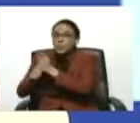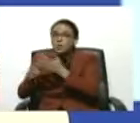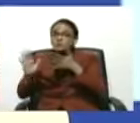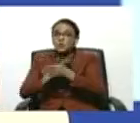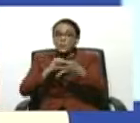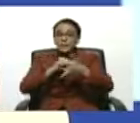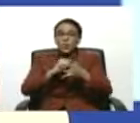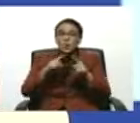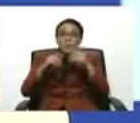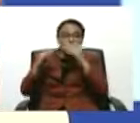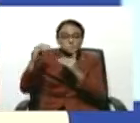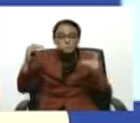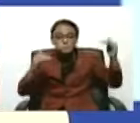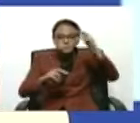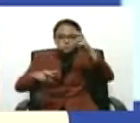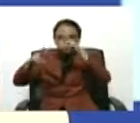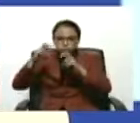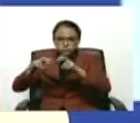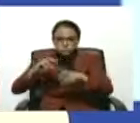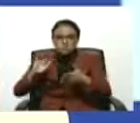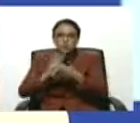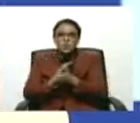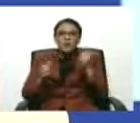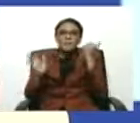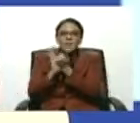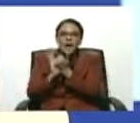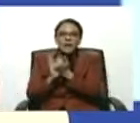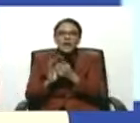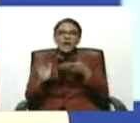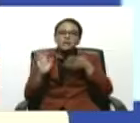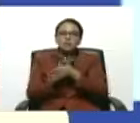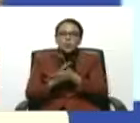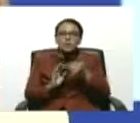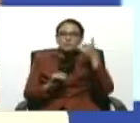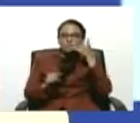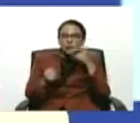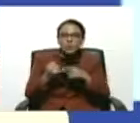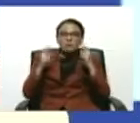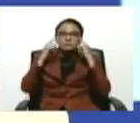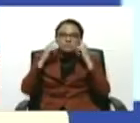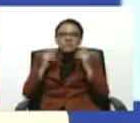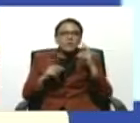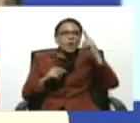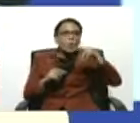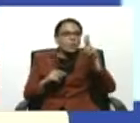las compañías de alta tecnología como Huawei o vib o